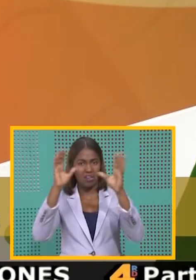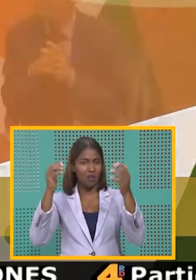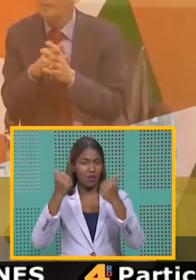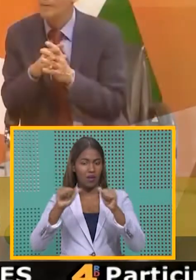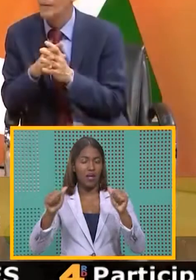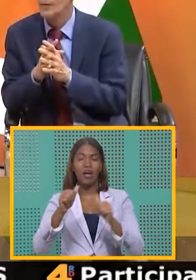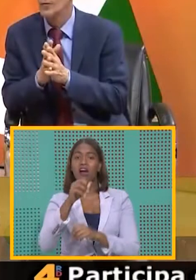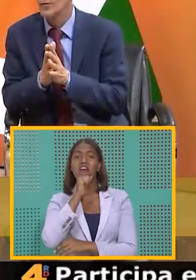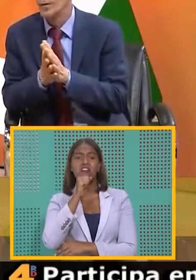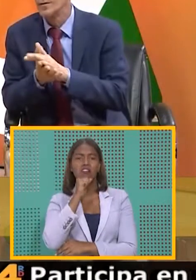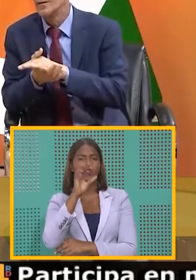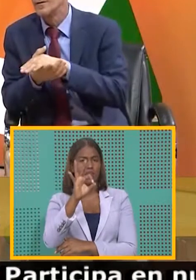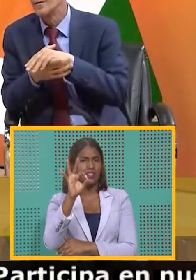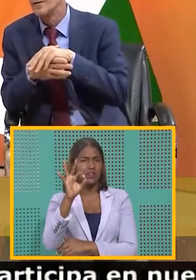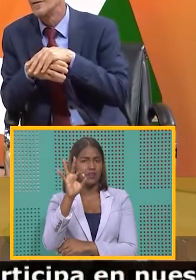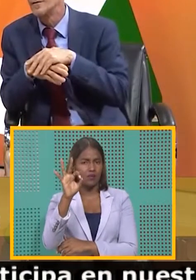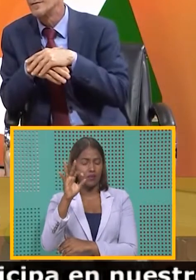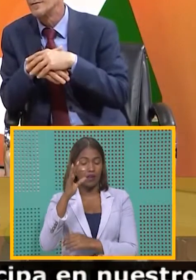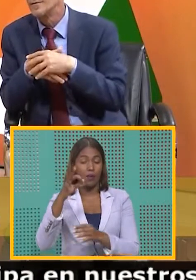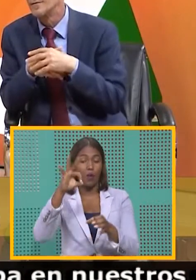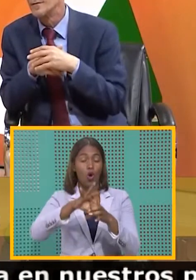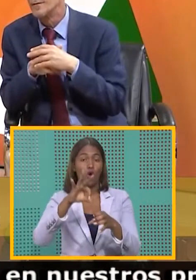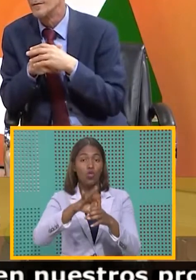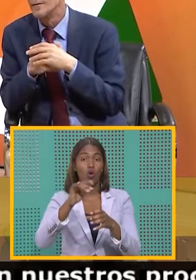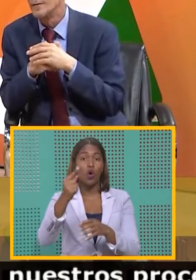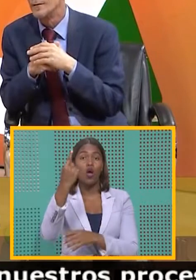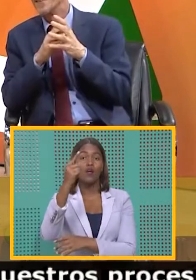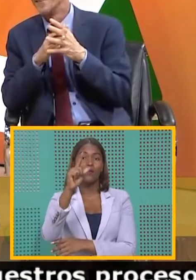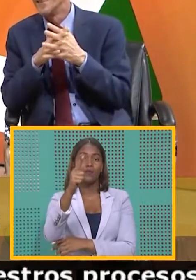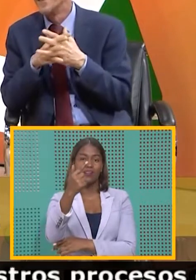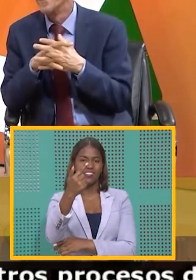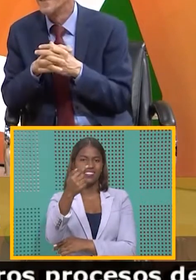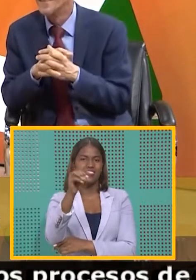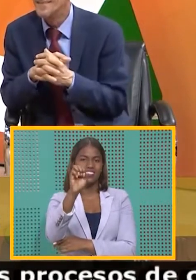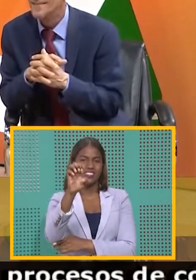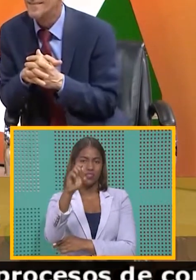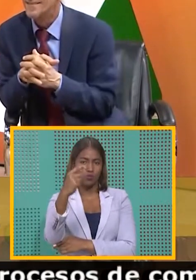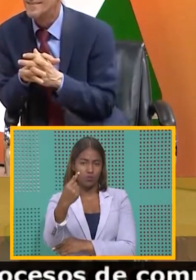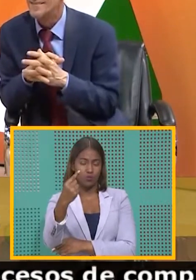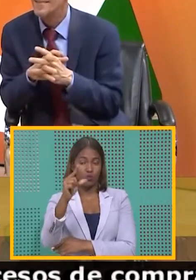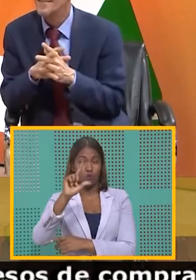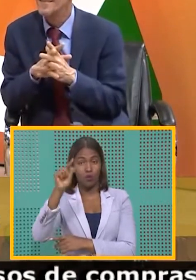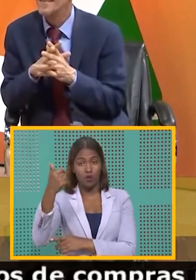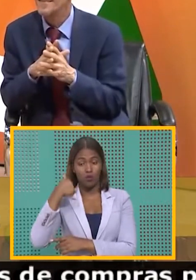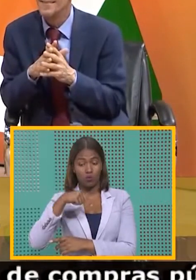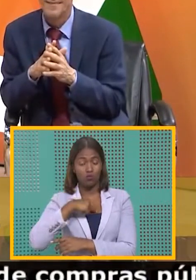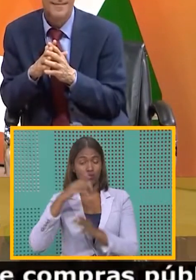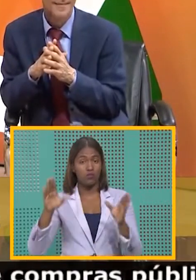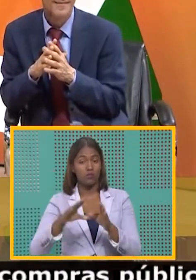99 años, votó y lo hizo en 21 segundos. Luego nosotros hicimos